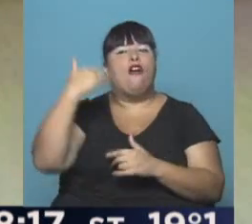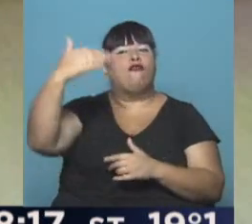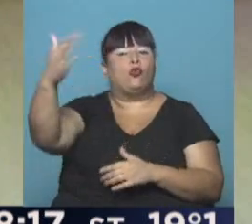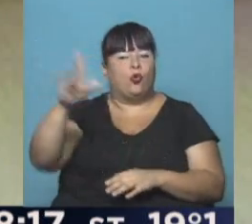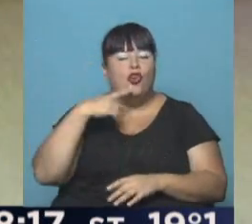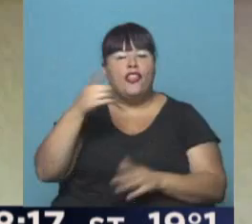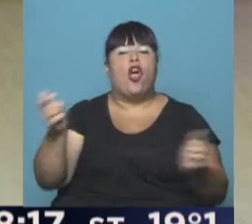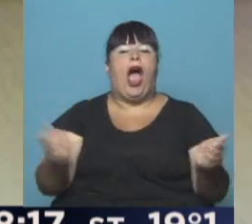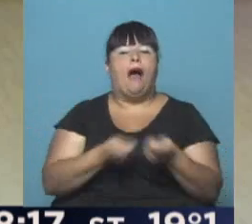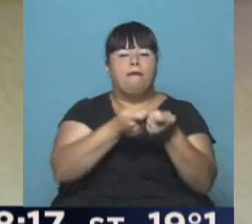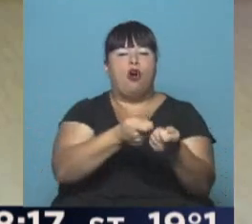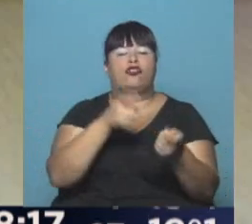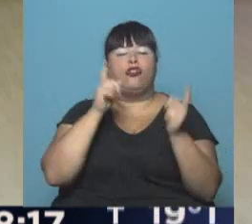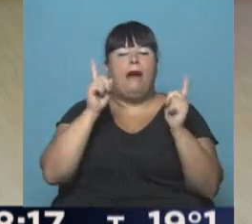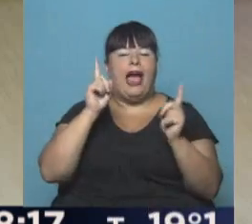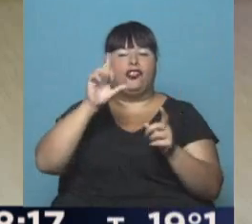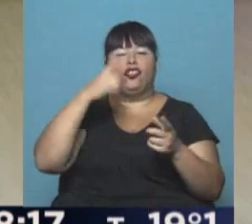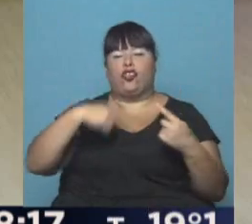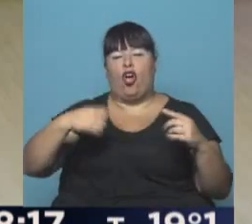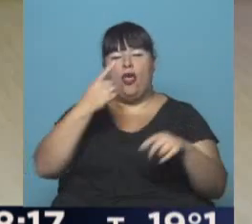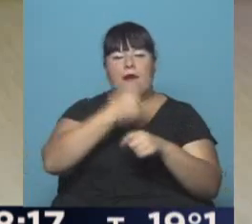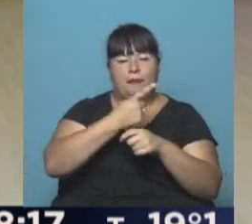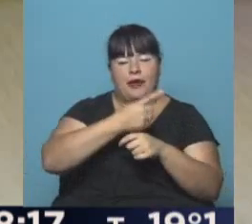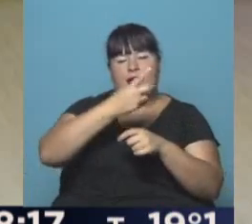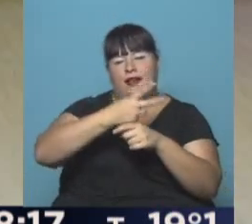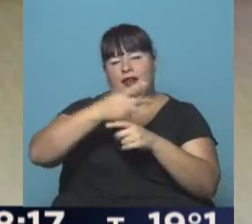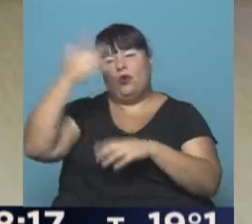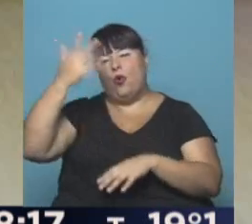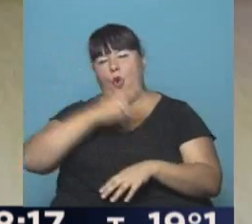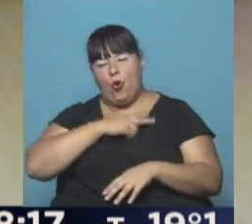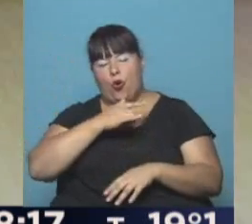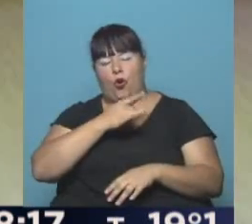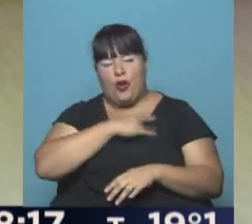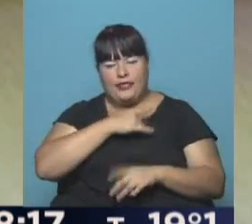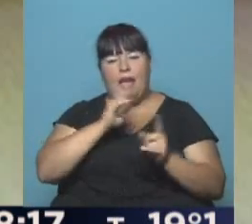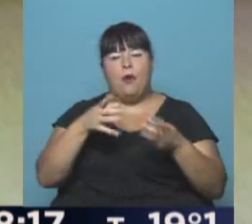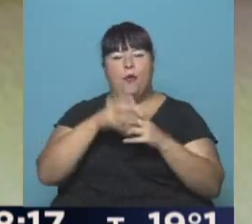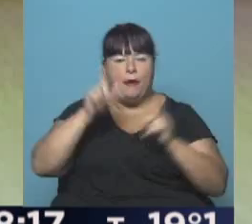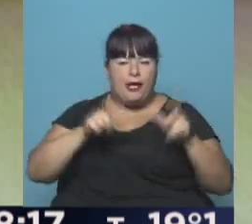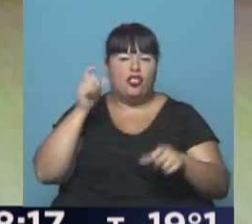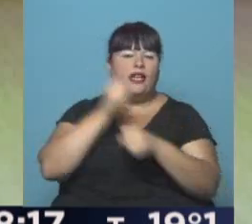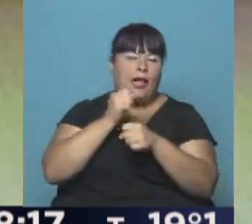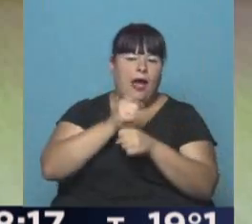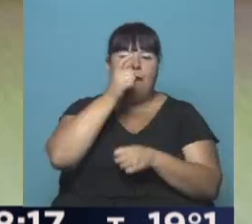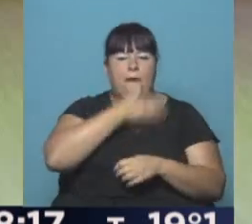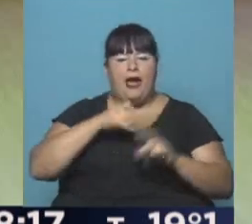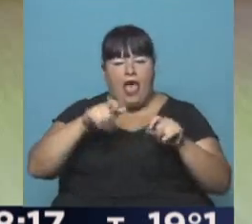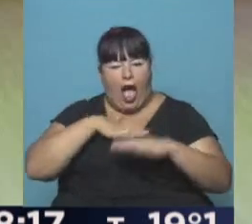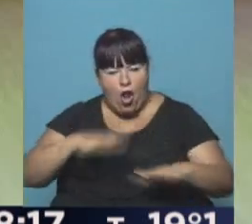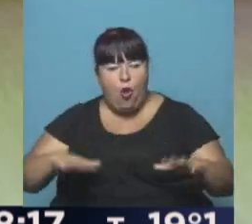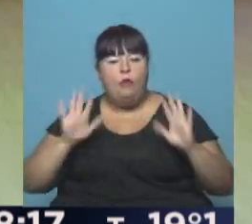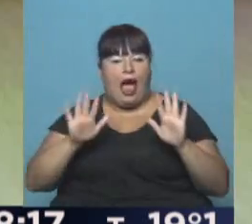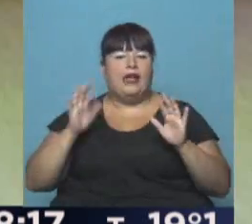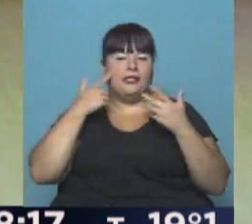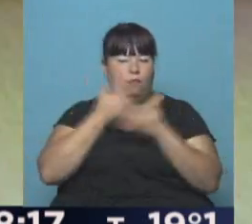Lo acompañarán los maestros de todos los niveles, desde el inicial al universitario, también organizaciones sociales, trabajadores, padres de alumnos. Así